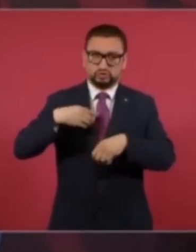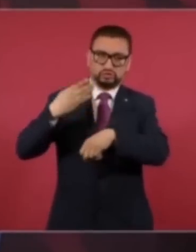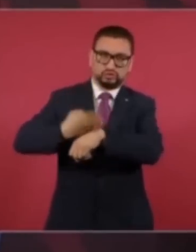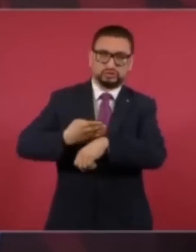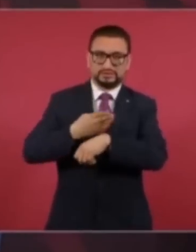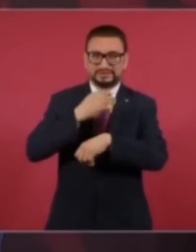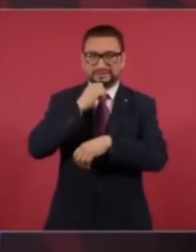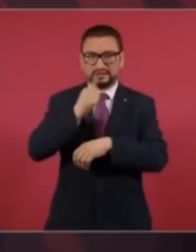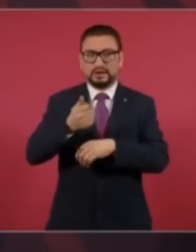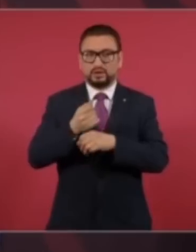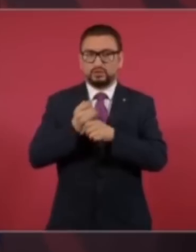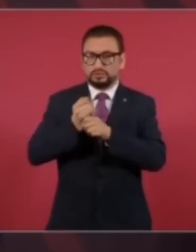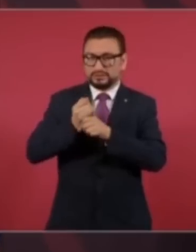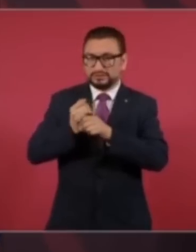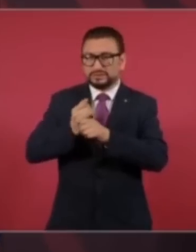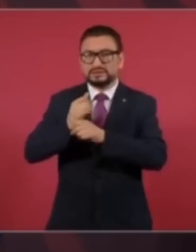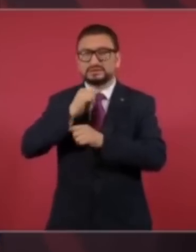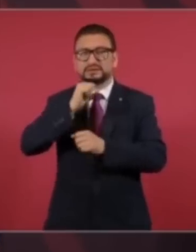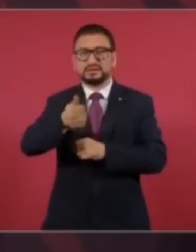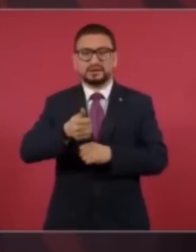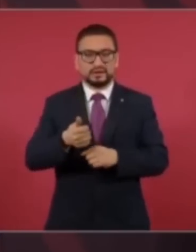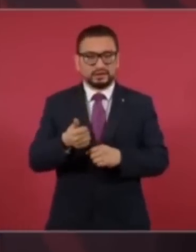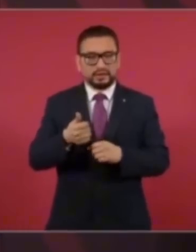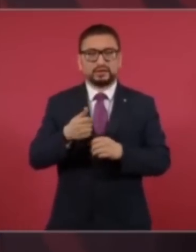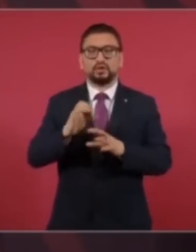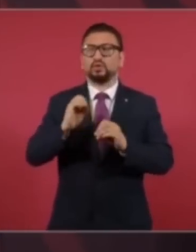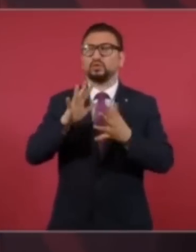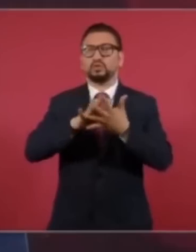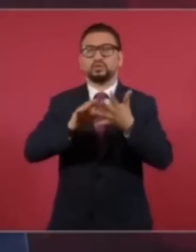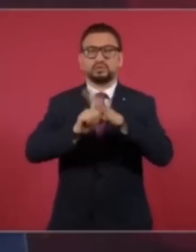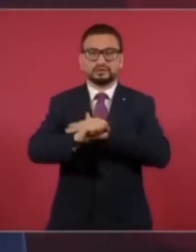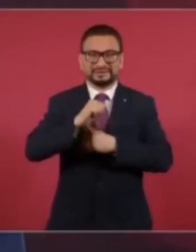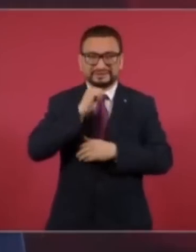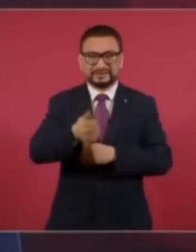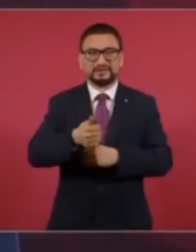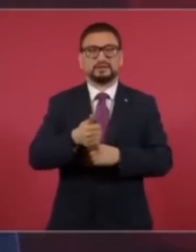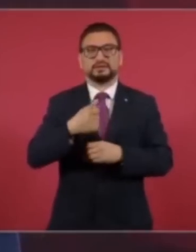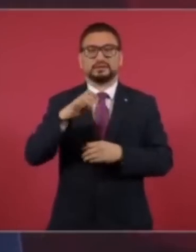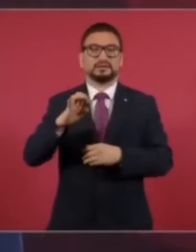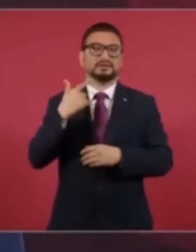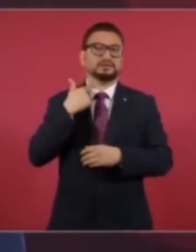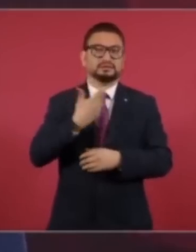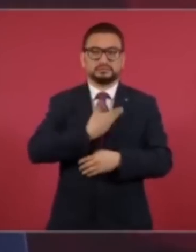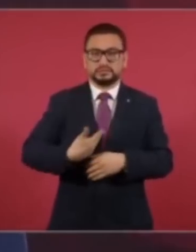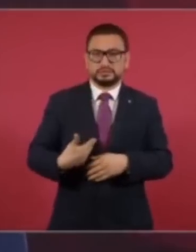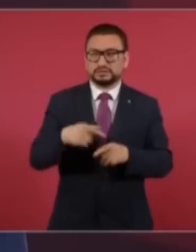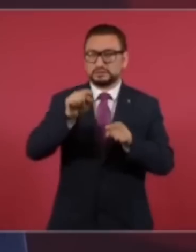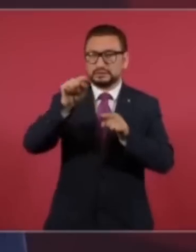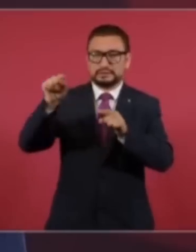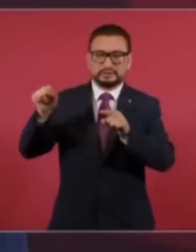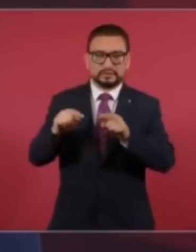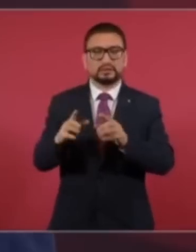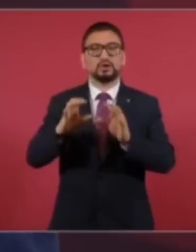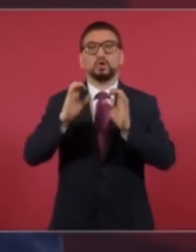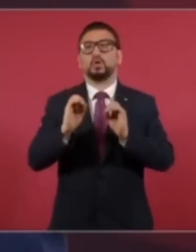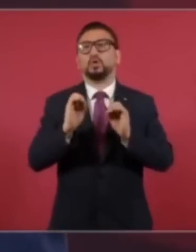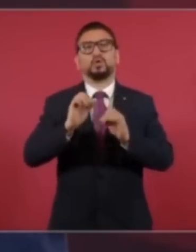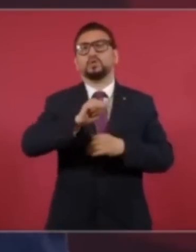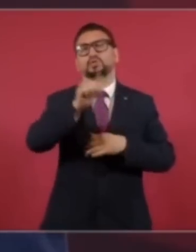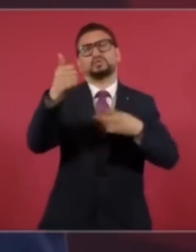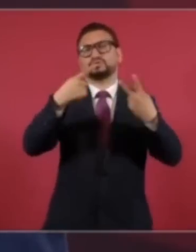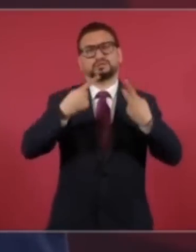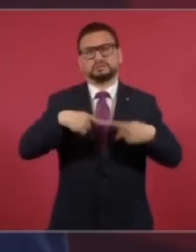castigado, investigado, encarcelado a expresidentes o a